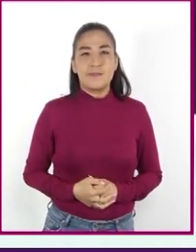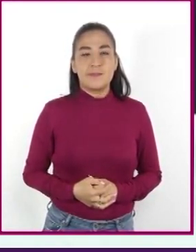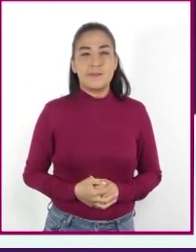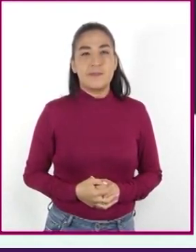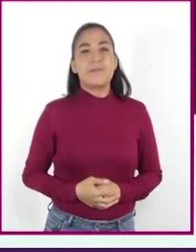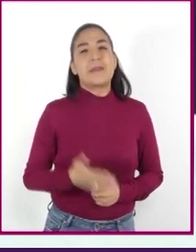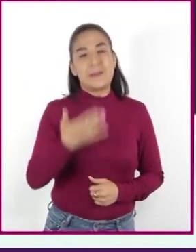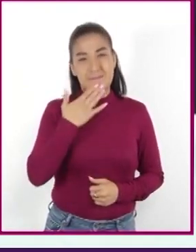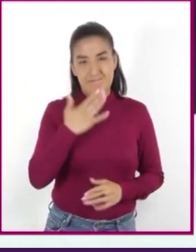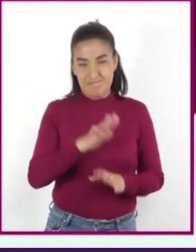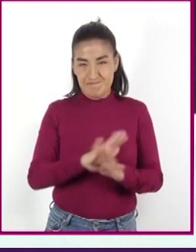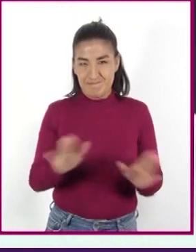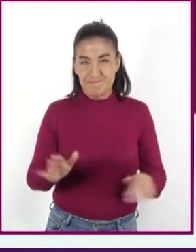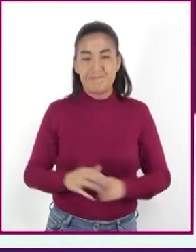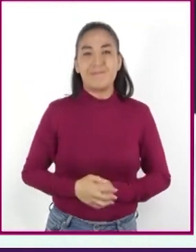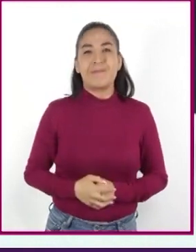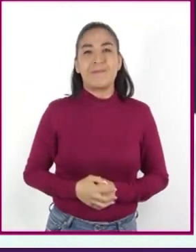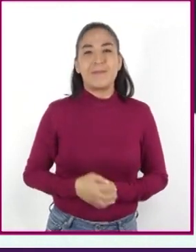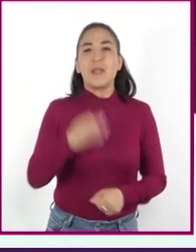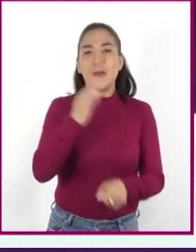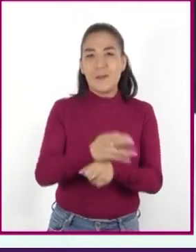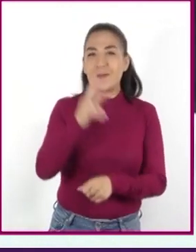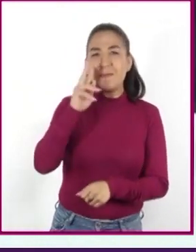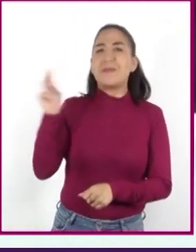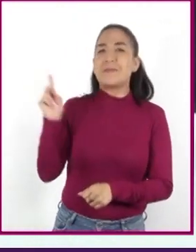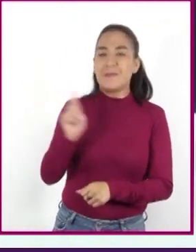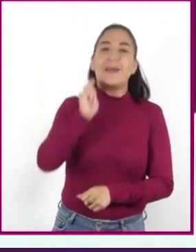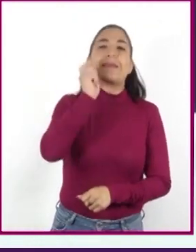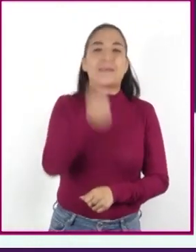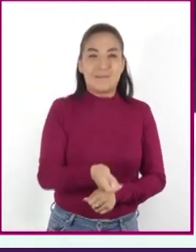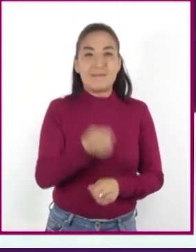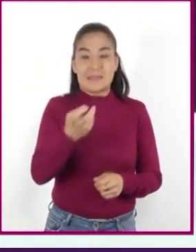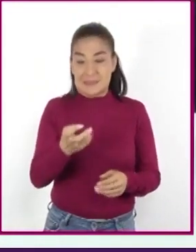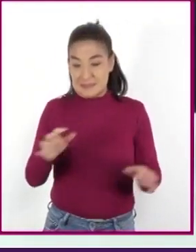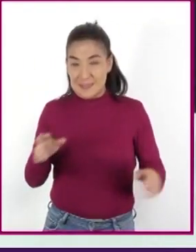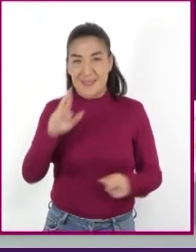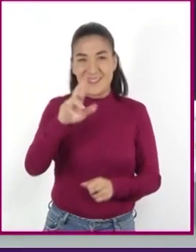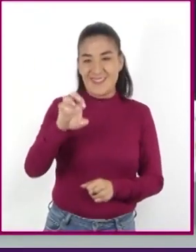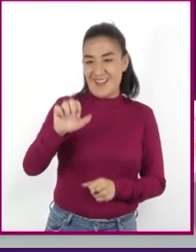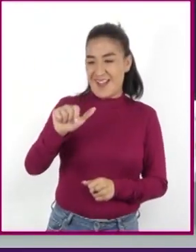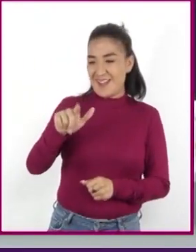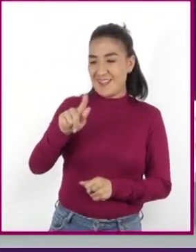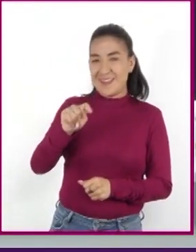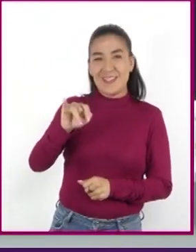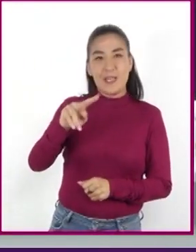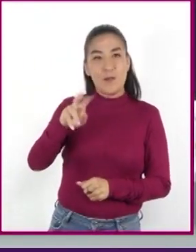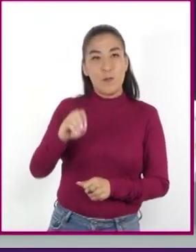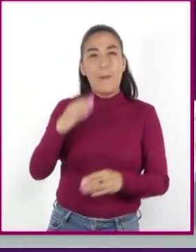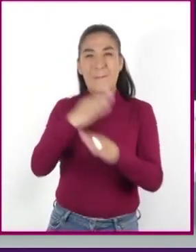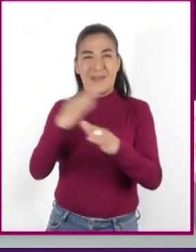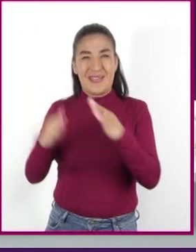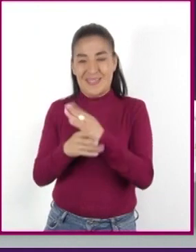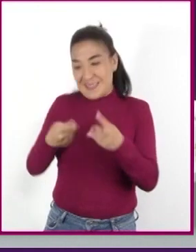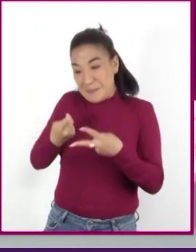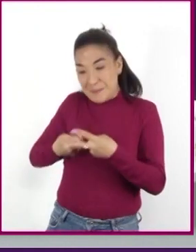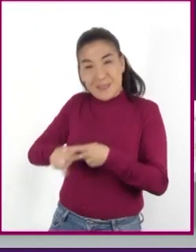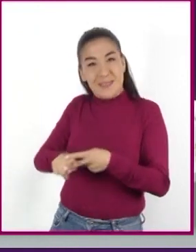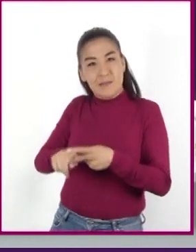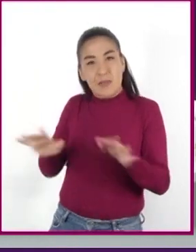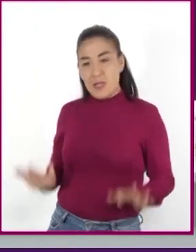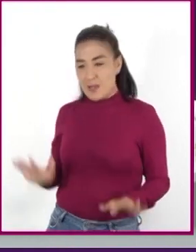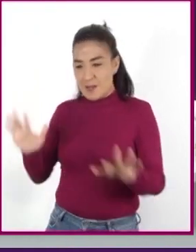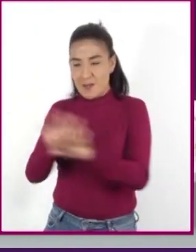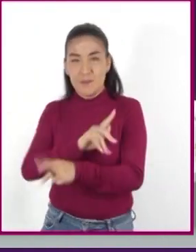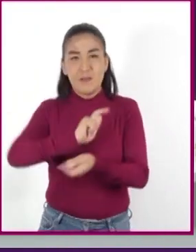Bien, entonces con eso comprobamos que los reactivos iniciales cambian sus propiedades